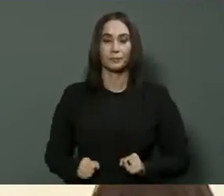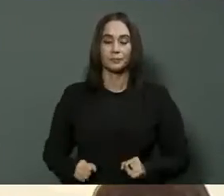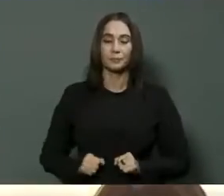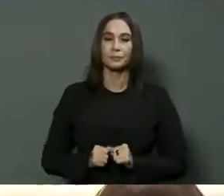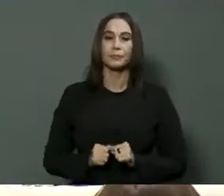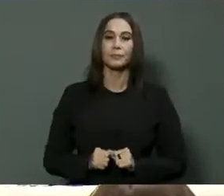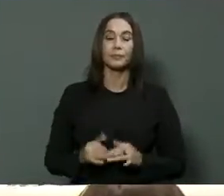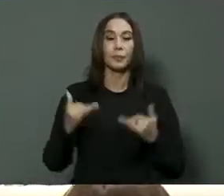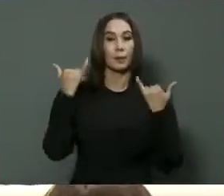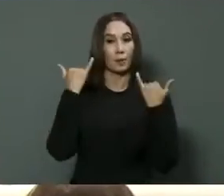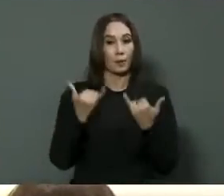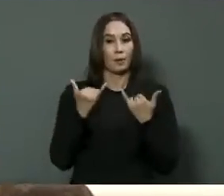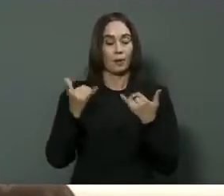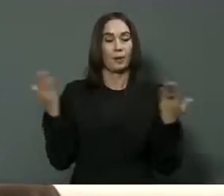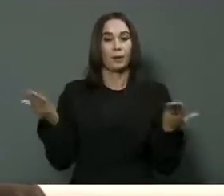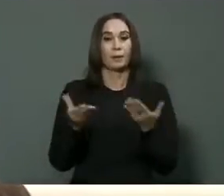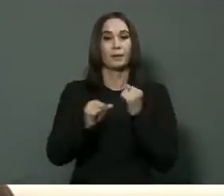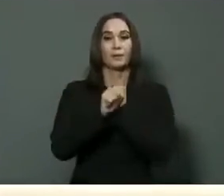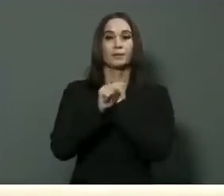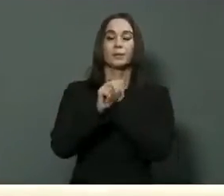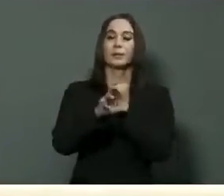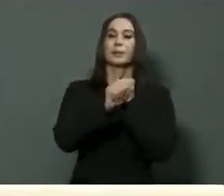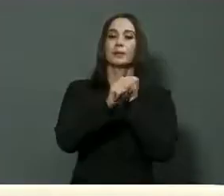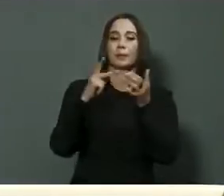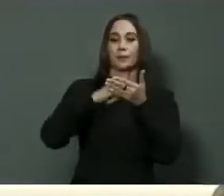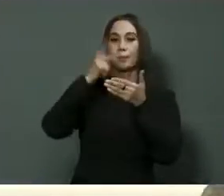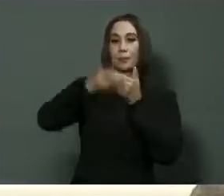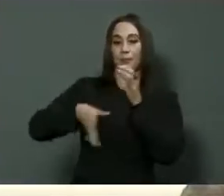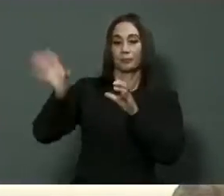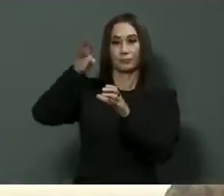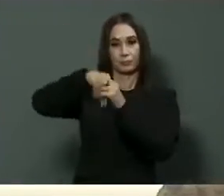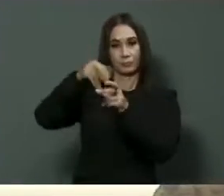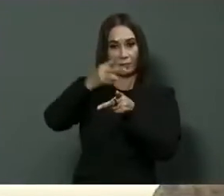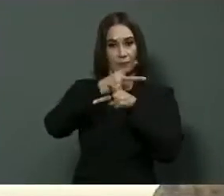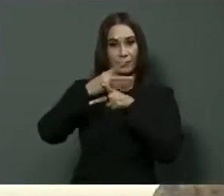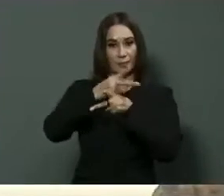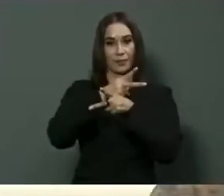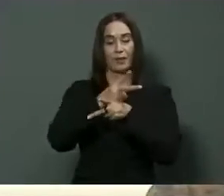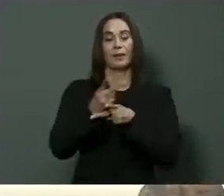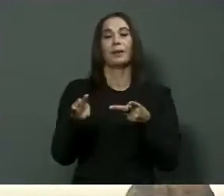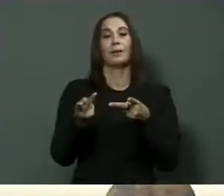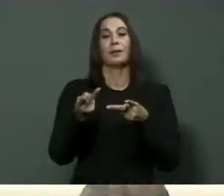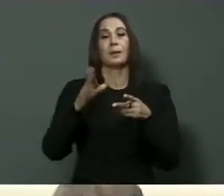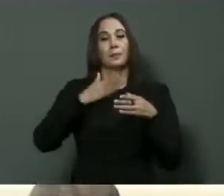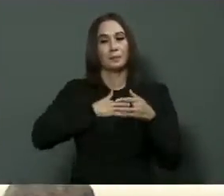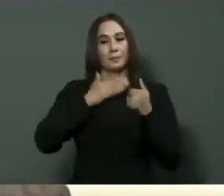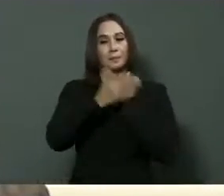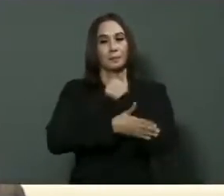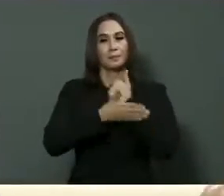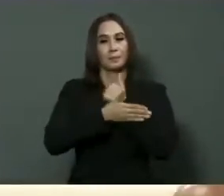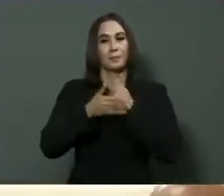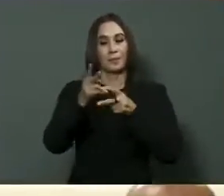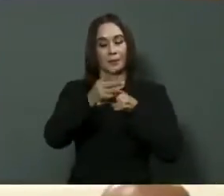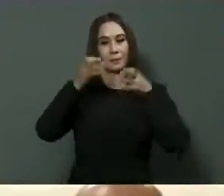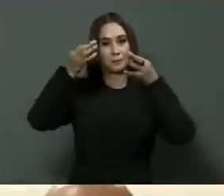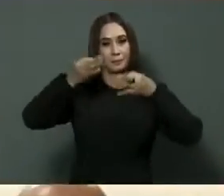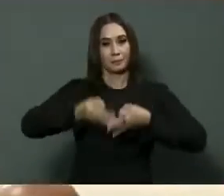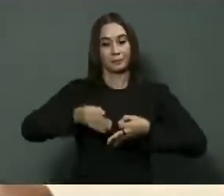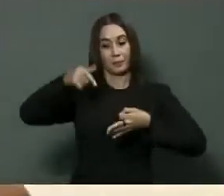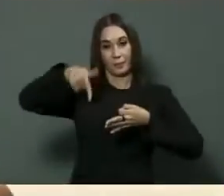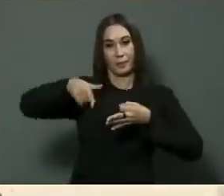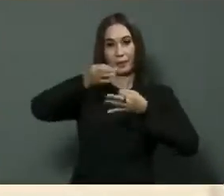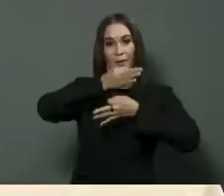Dominicana. Hoy, en este lanzamiento de este Plan Integral de Seguridad Ciudadana, Mi País Seguro, desde